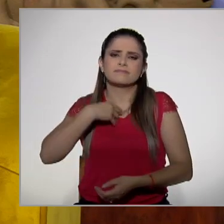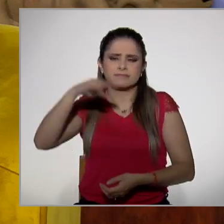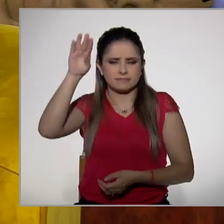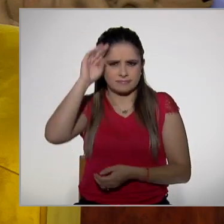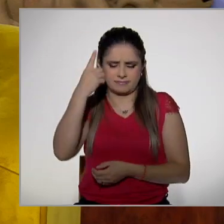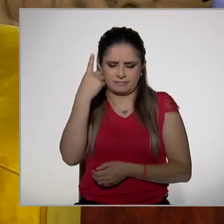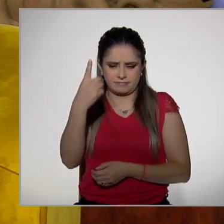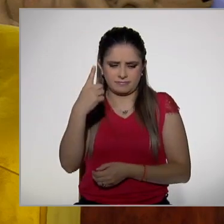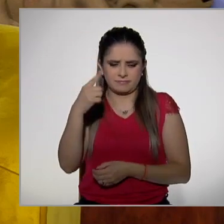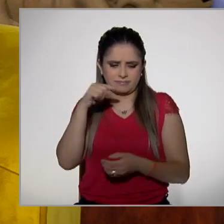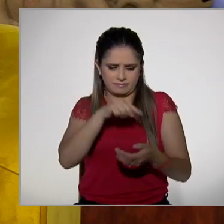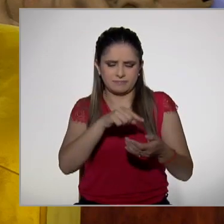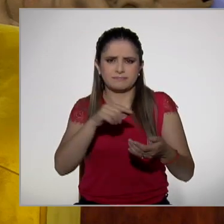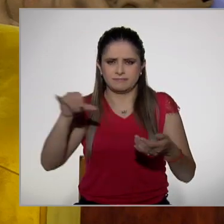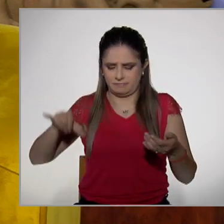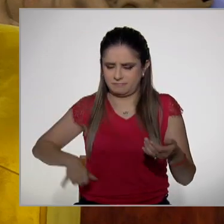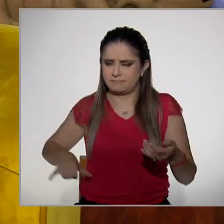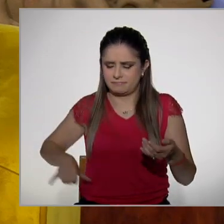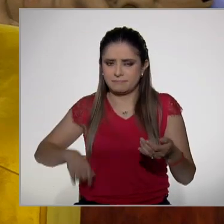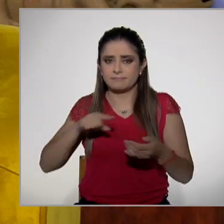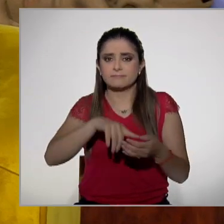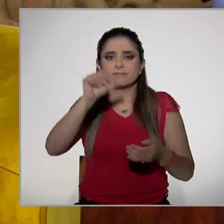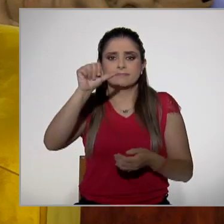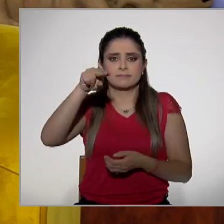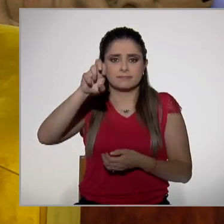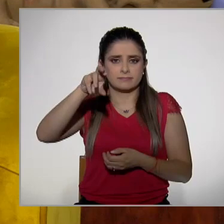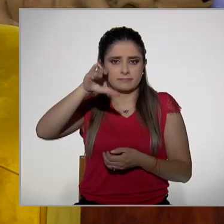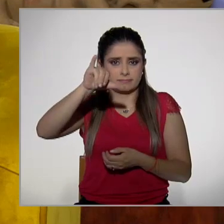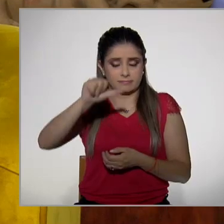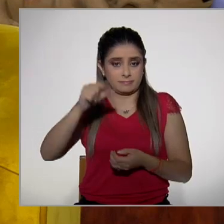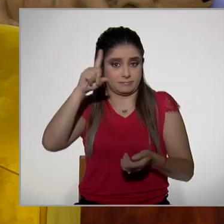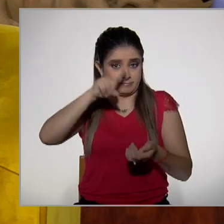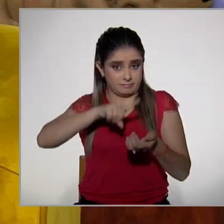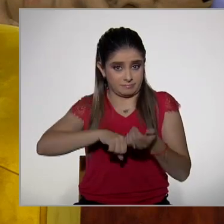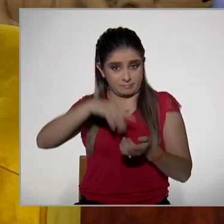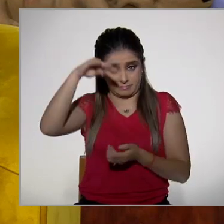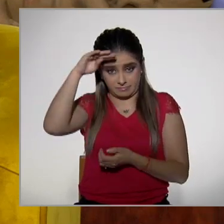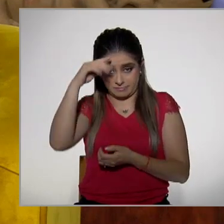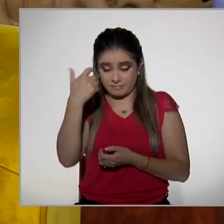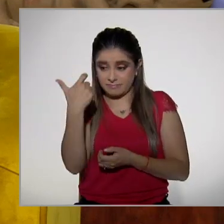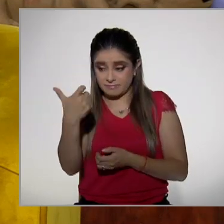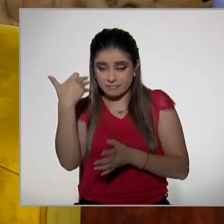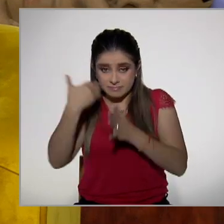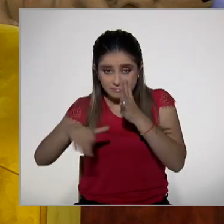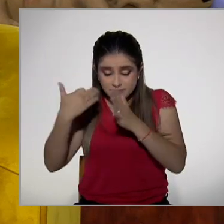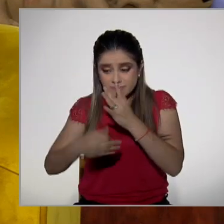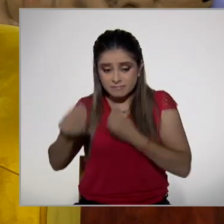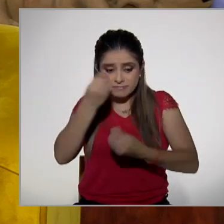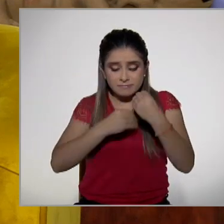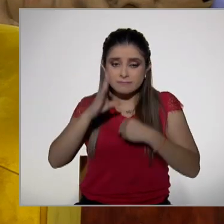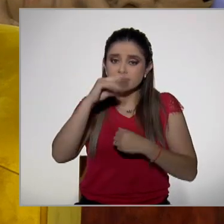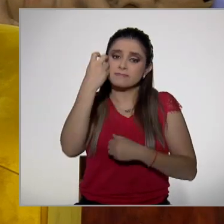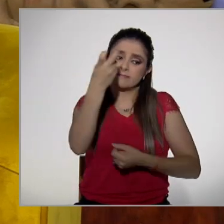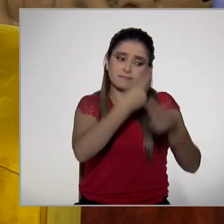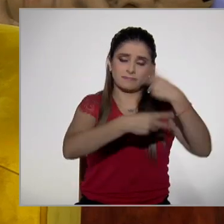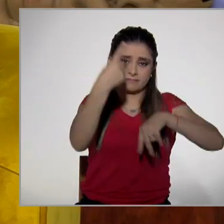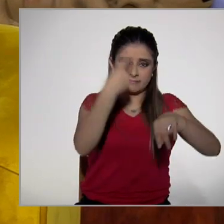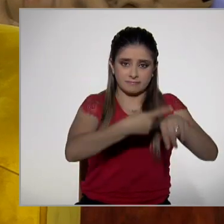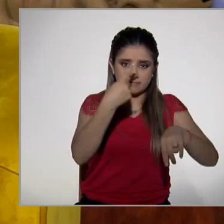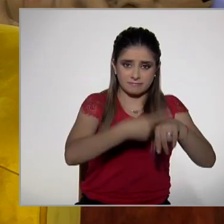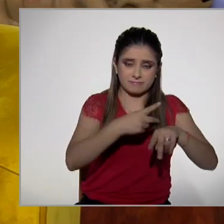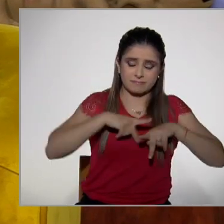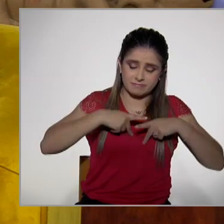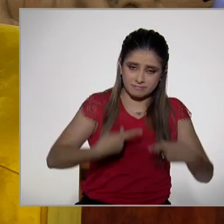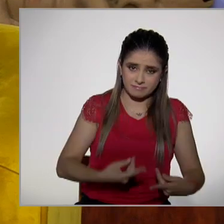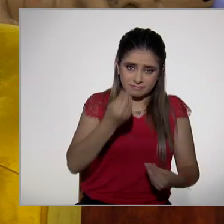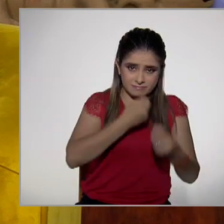extremadamente interesante porque dice la anemia no se debe a la escasez de recursos económicos que hay acerca de esto y ya que